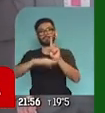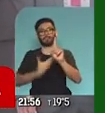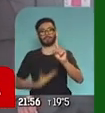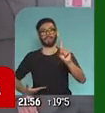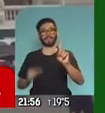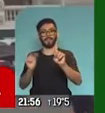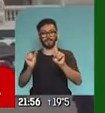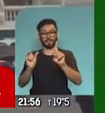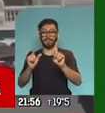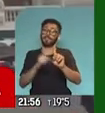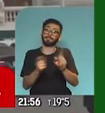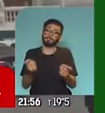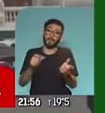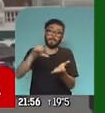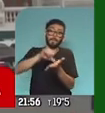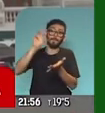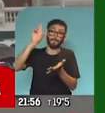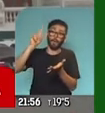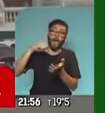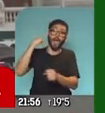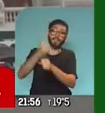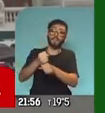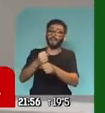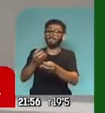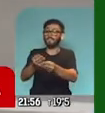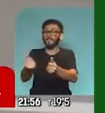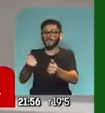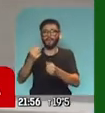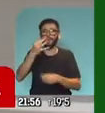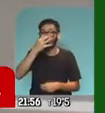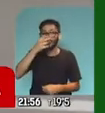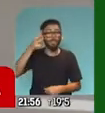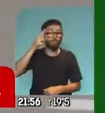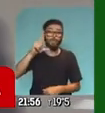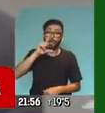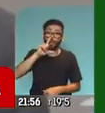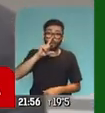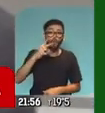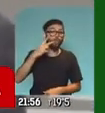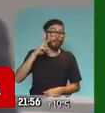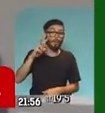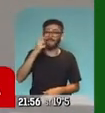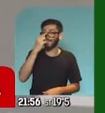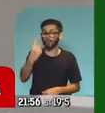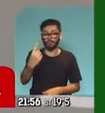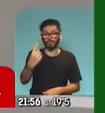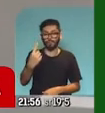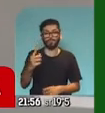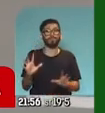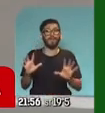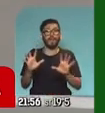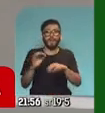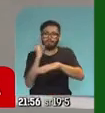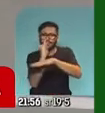la contratación del señor Richard Cisneros, o también conocido como Richard Swing, y este último pedido